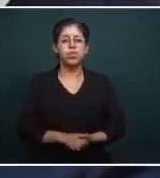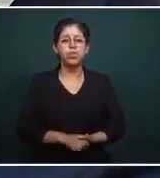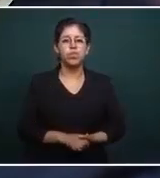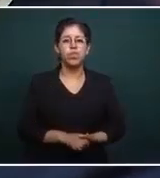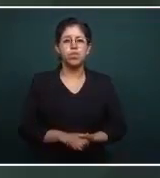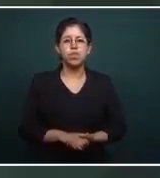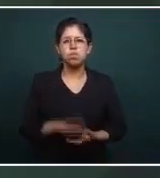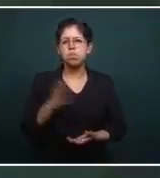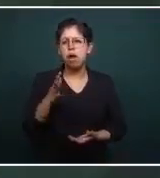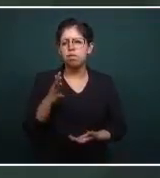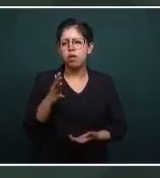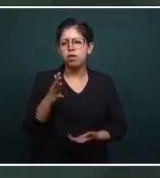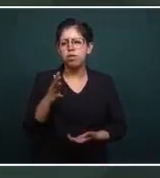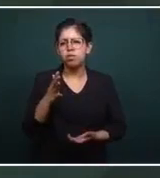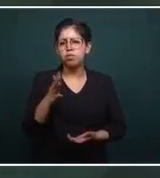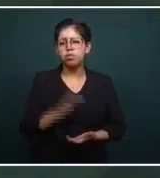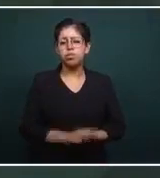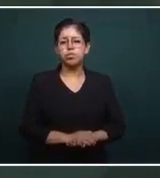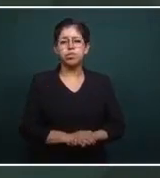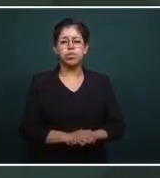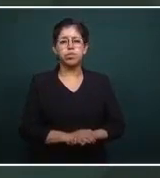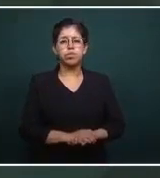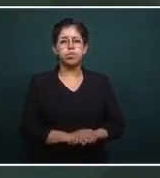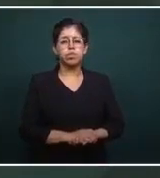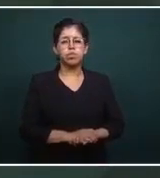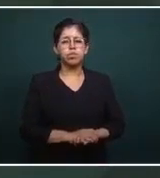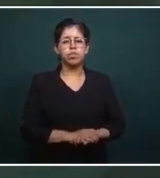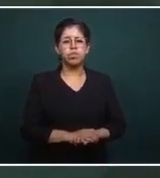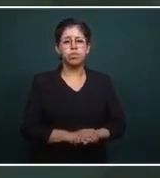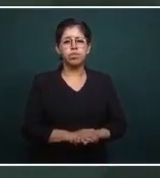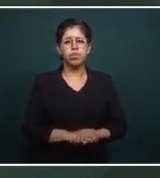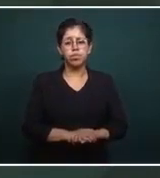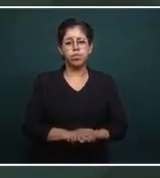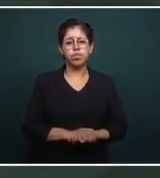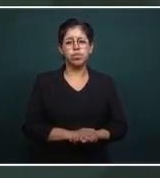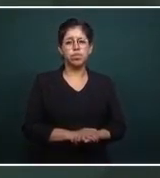cuando menos hasta la